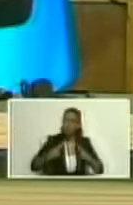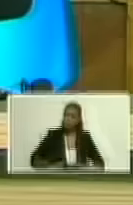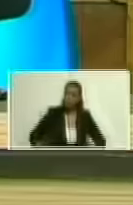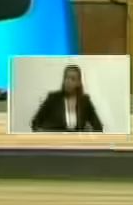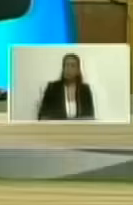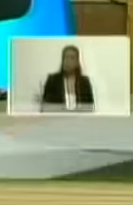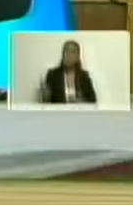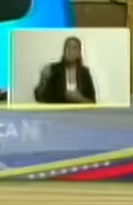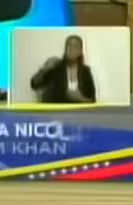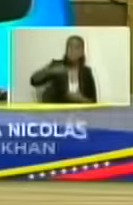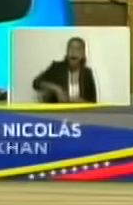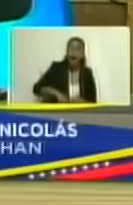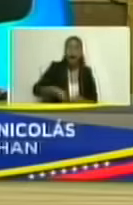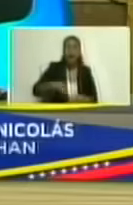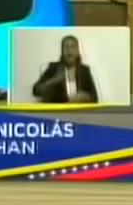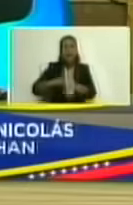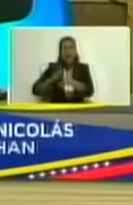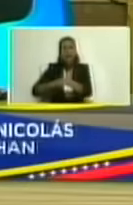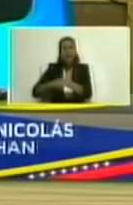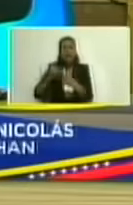Más aún citando a Bolívar